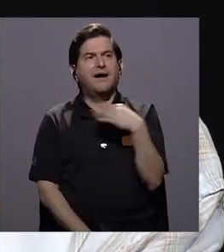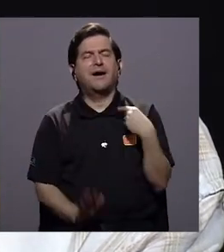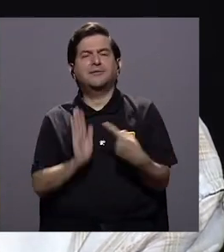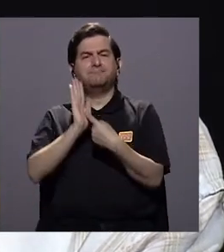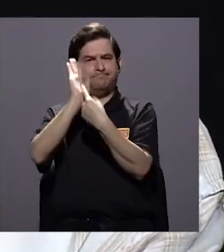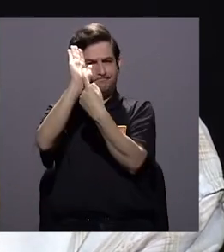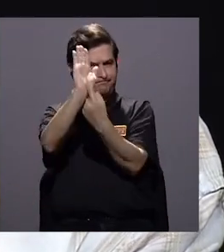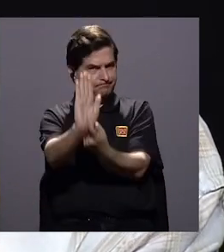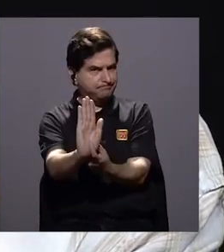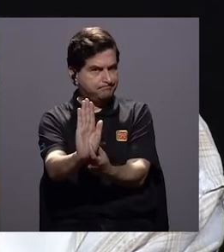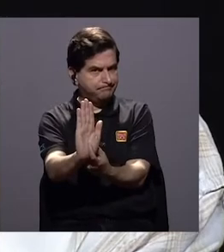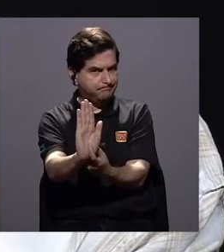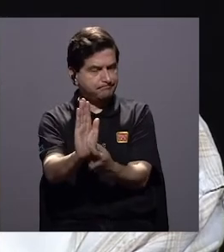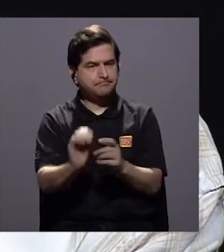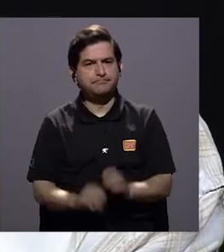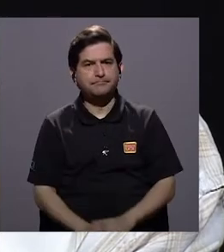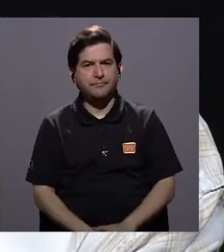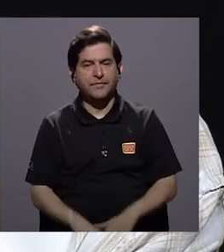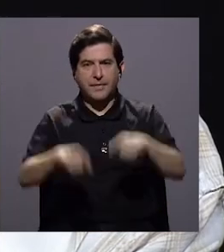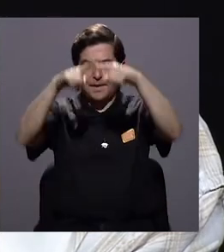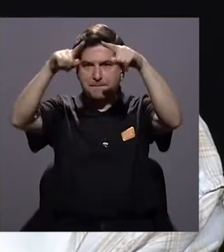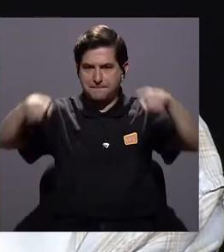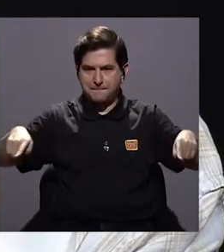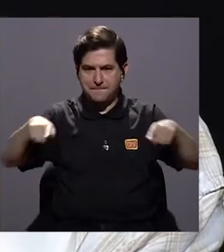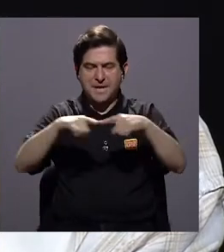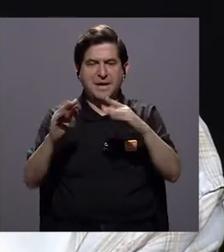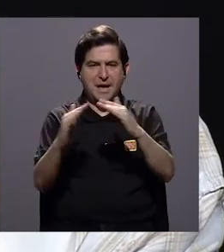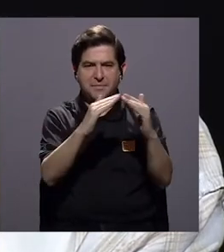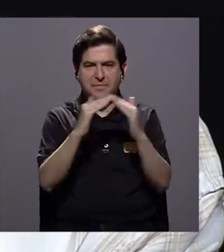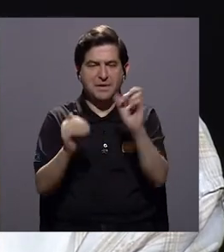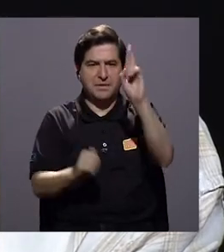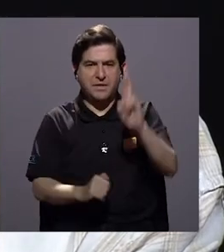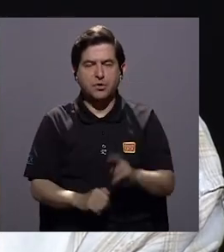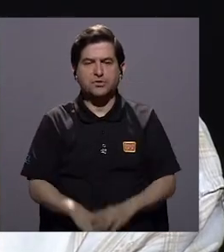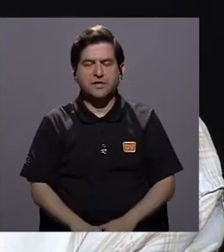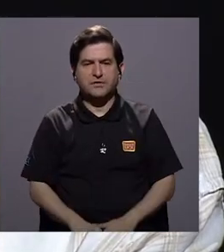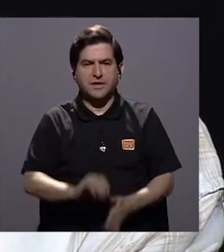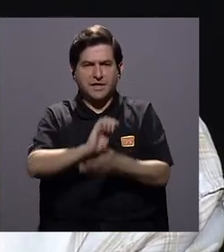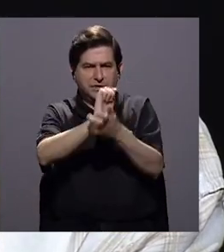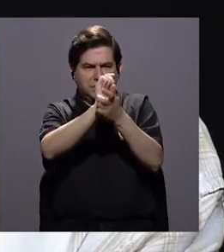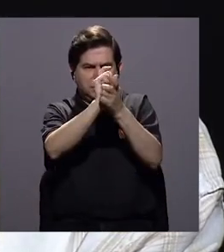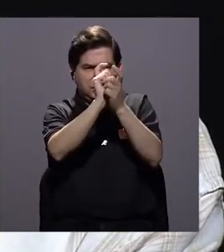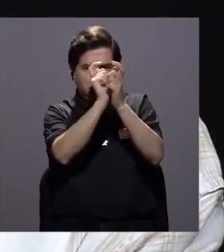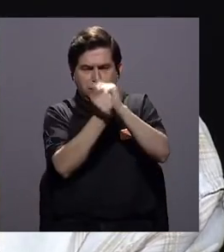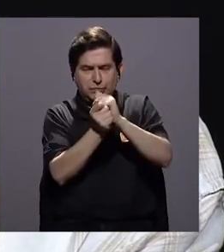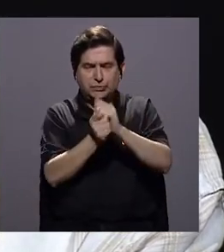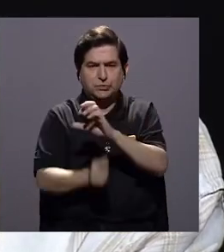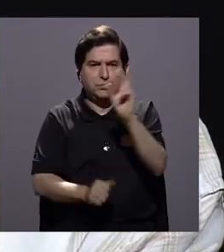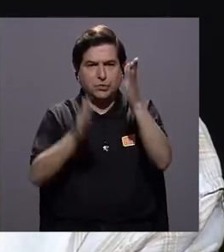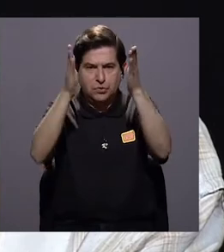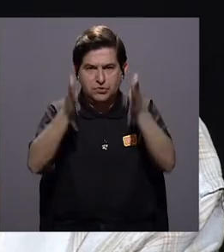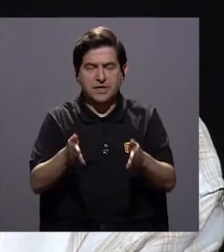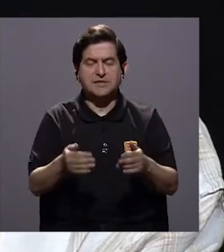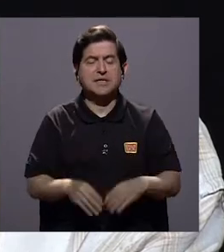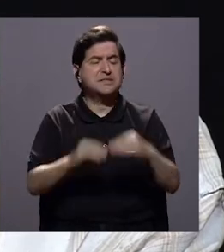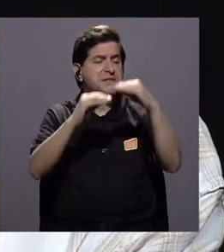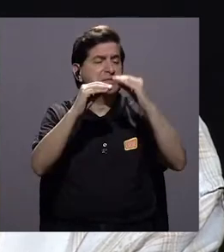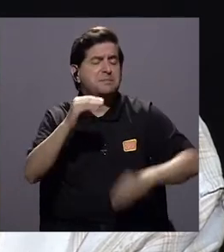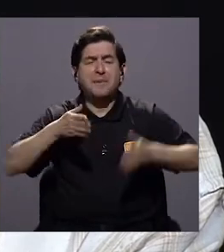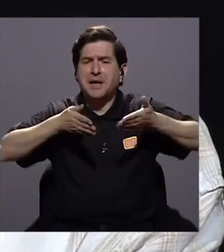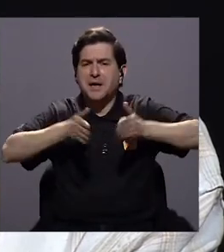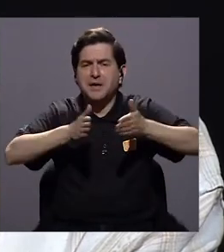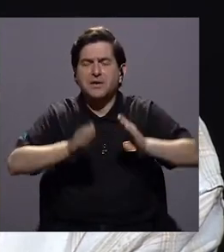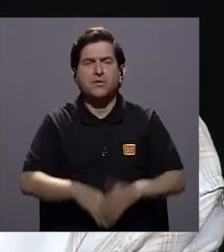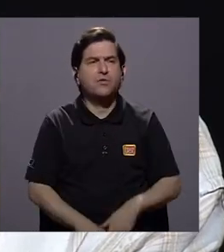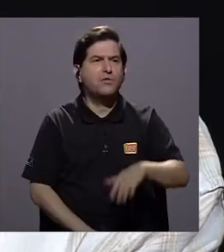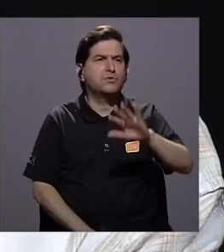gusta indicar que la pirámide poblacional nuestra se ha ido encogiendo. Cada vez los costarricenses tienen menos niños. Inclusive